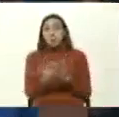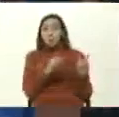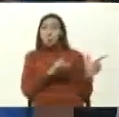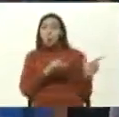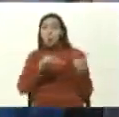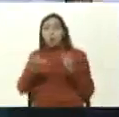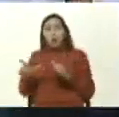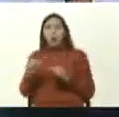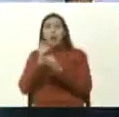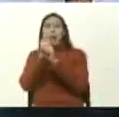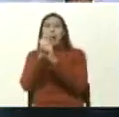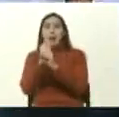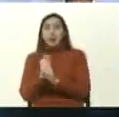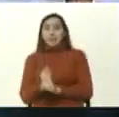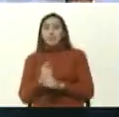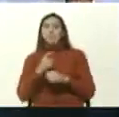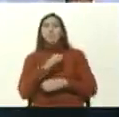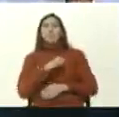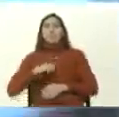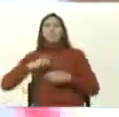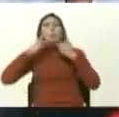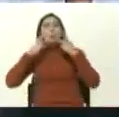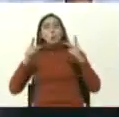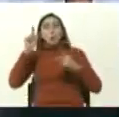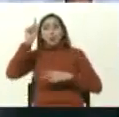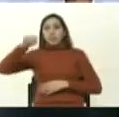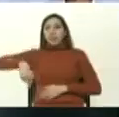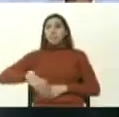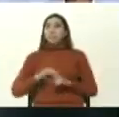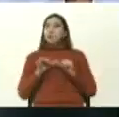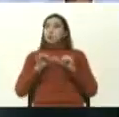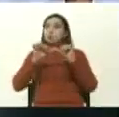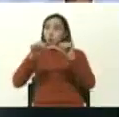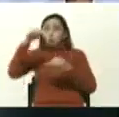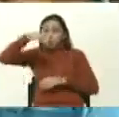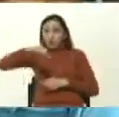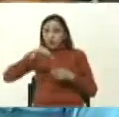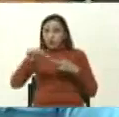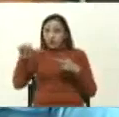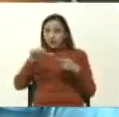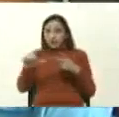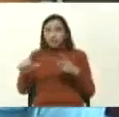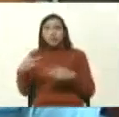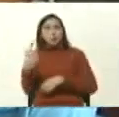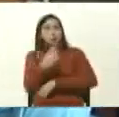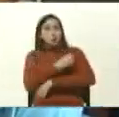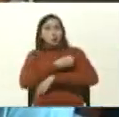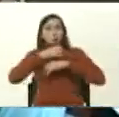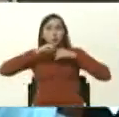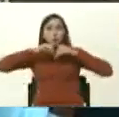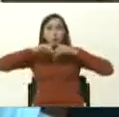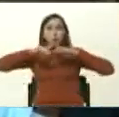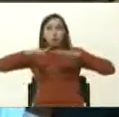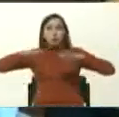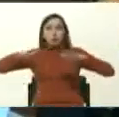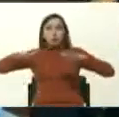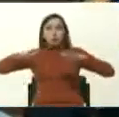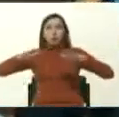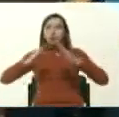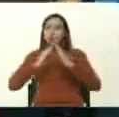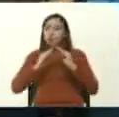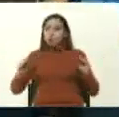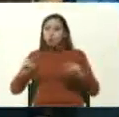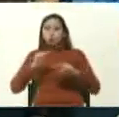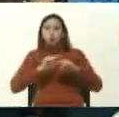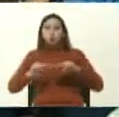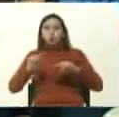5.000 escuelas públicas y privadas. De manera progresiva, esta semana y la semana próxima vamos a estar vacunando a todos nuestros